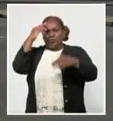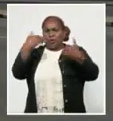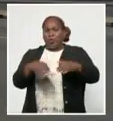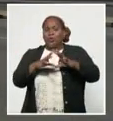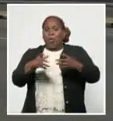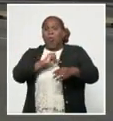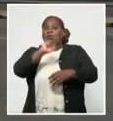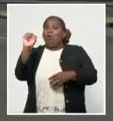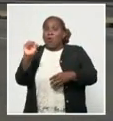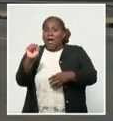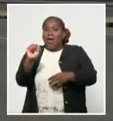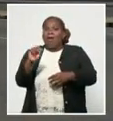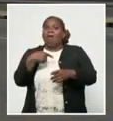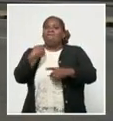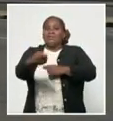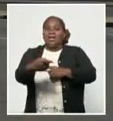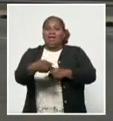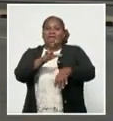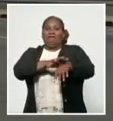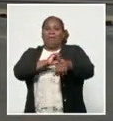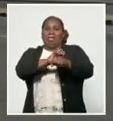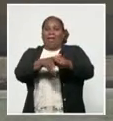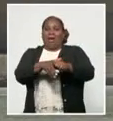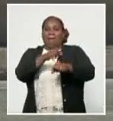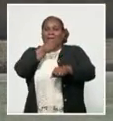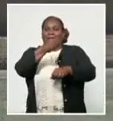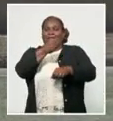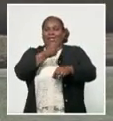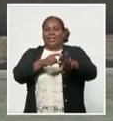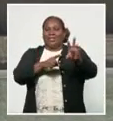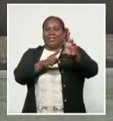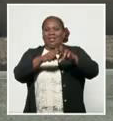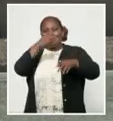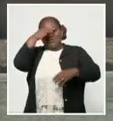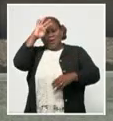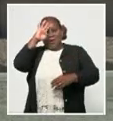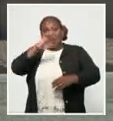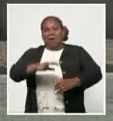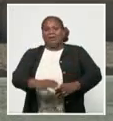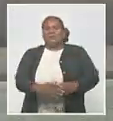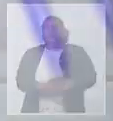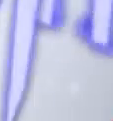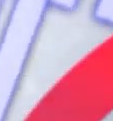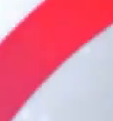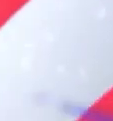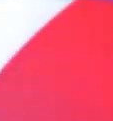la COVID-19. Yuselin Suárez Ogando, Sistema Informativo de la Televisión Cubana.